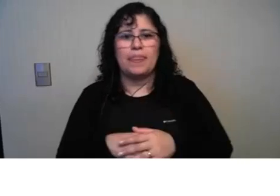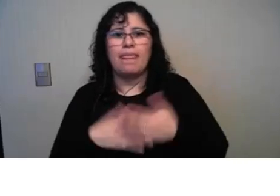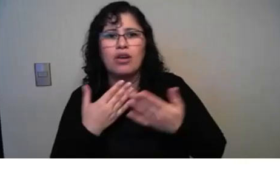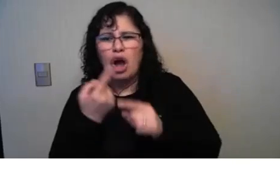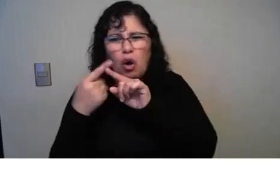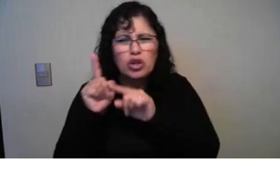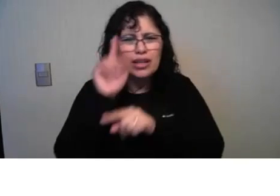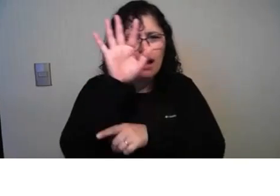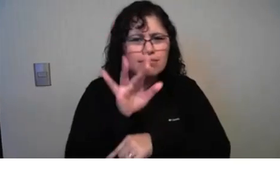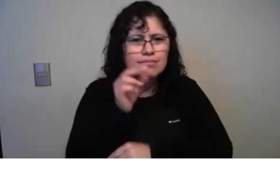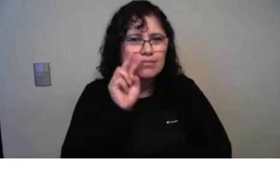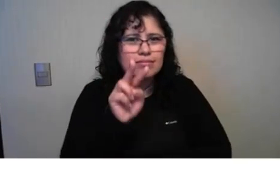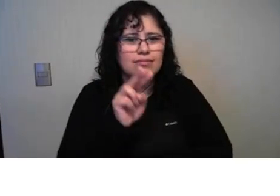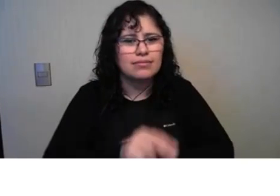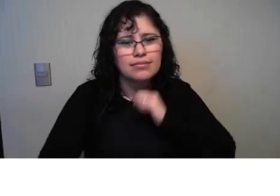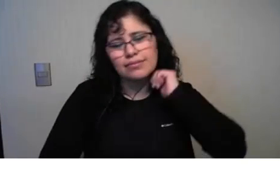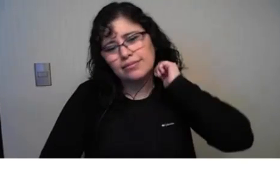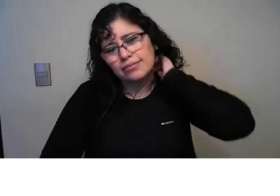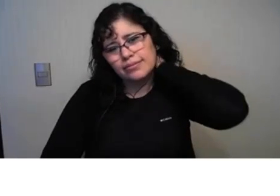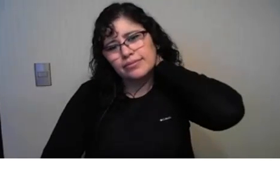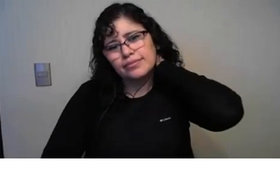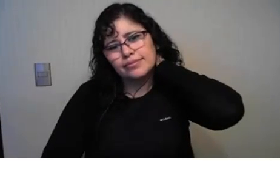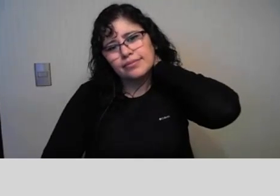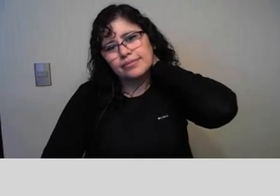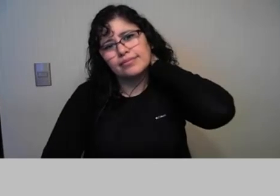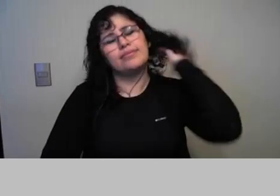si se fijan, vamos a